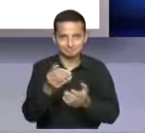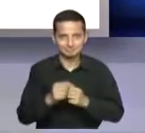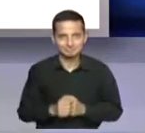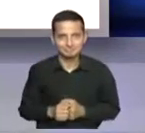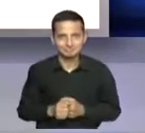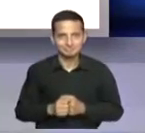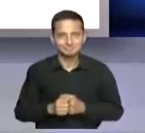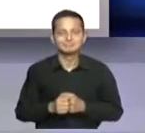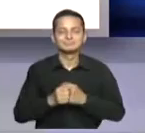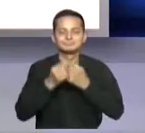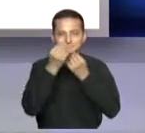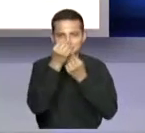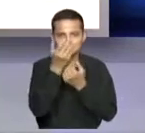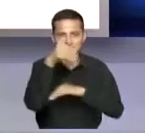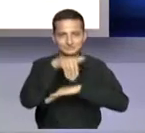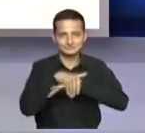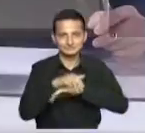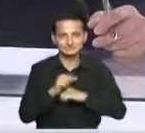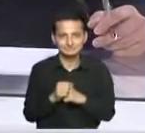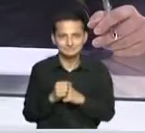Estudios. Muy buenas tardes.